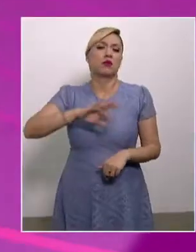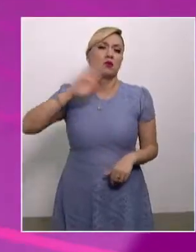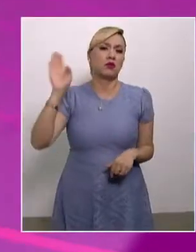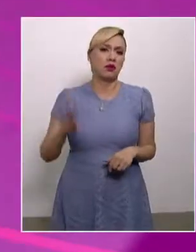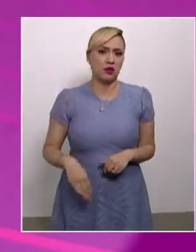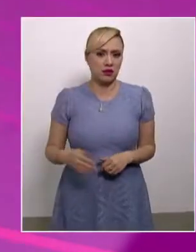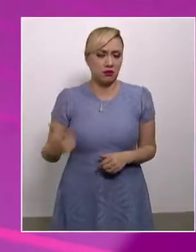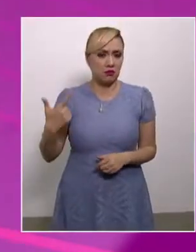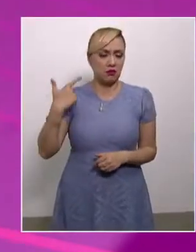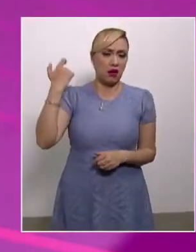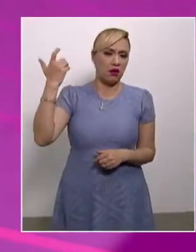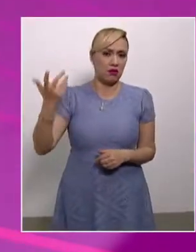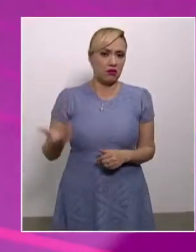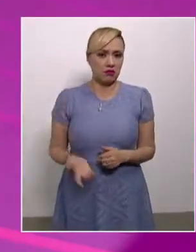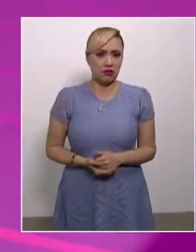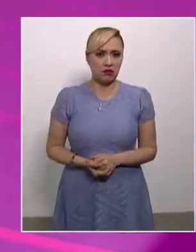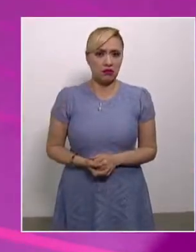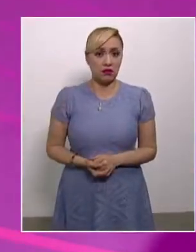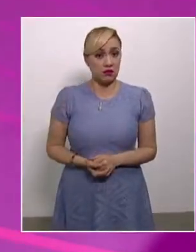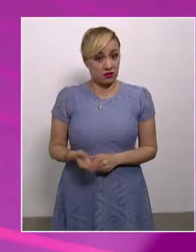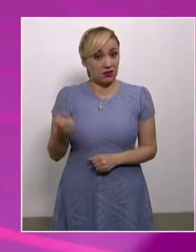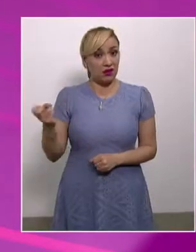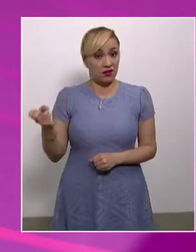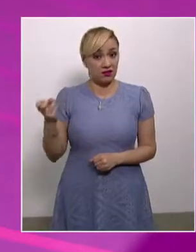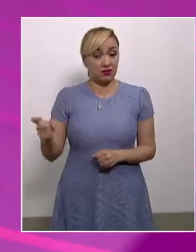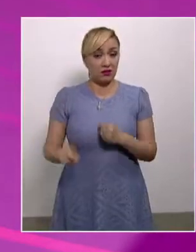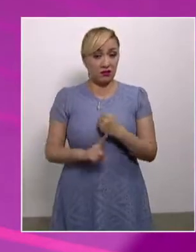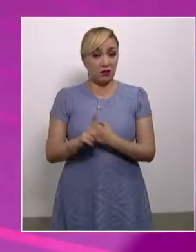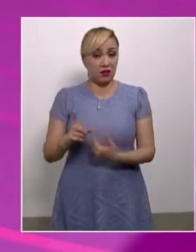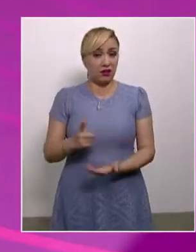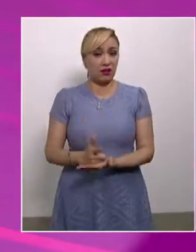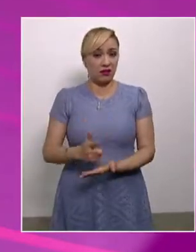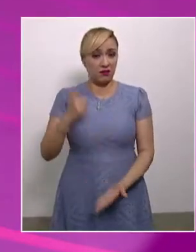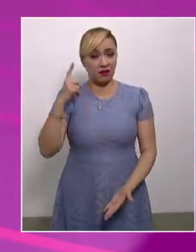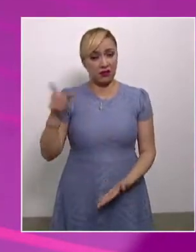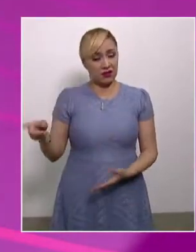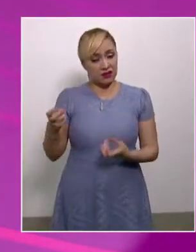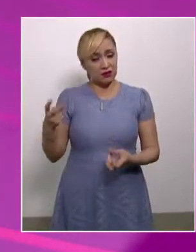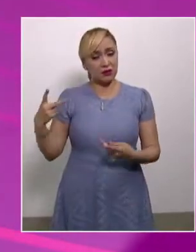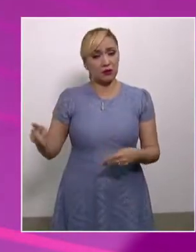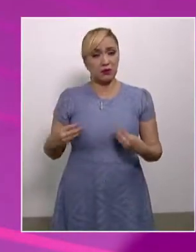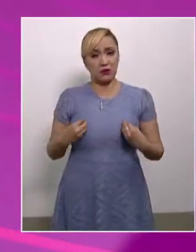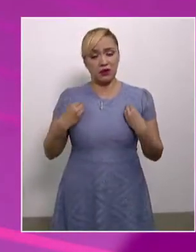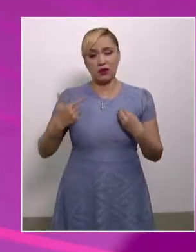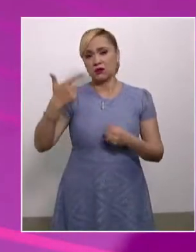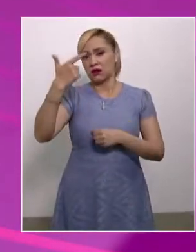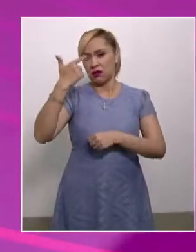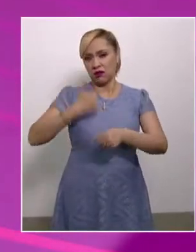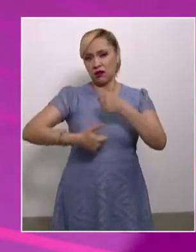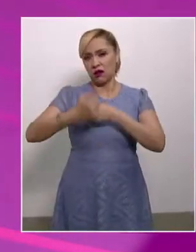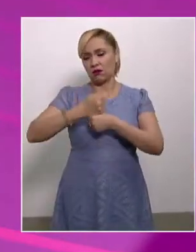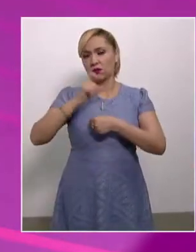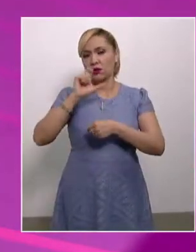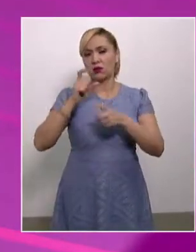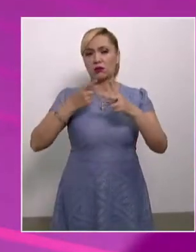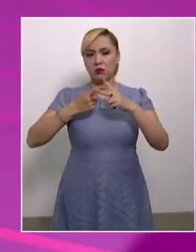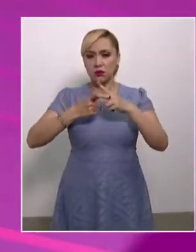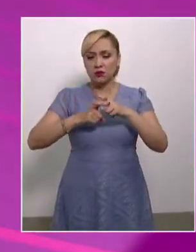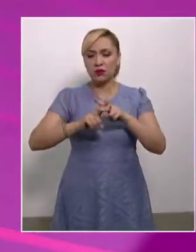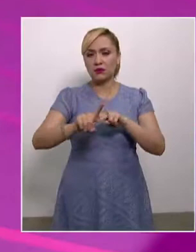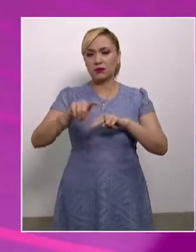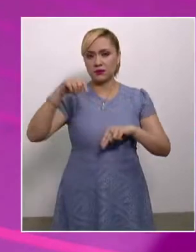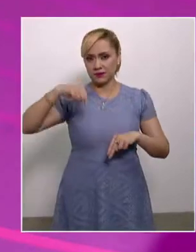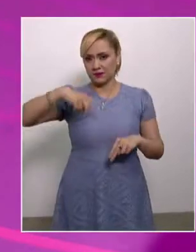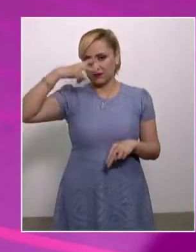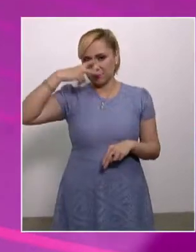son los ambientes psicosociales que ellas están enfrentando. Hace 7 años, cuando nosotros empezamos el trabajo con Médicos Sin Fronteras